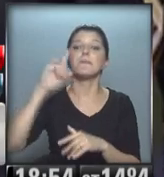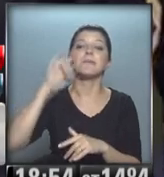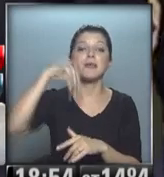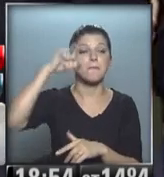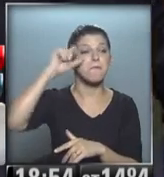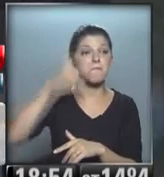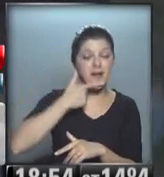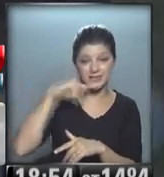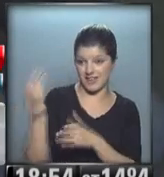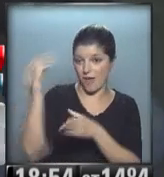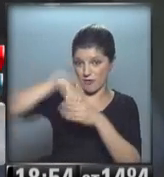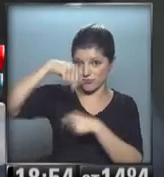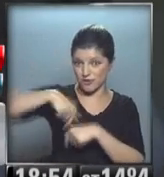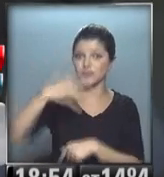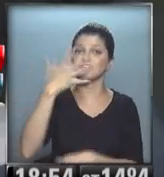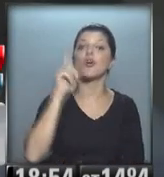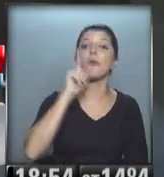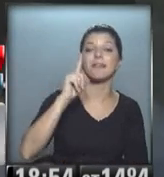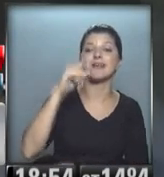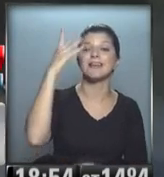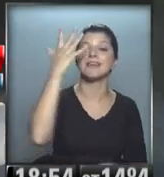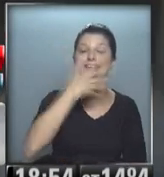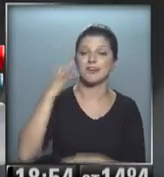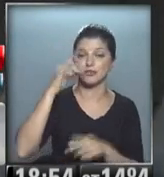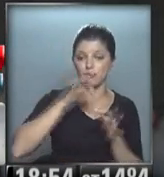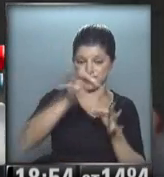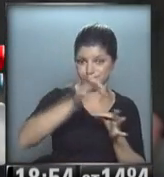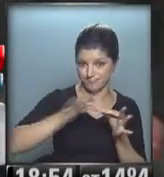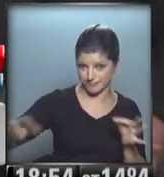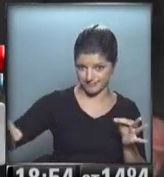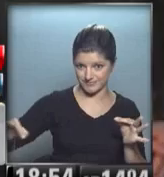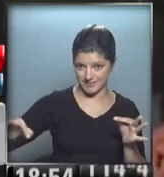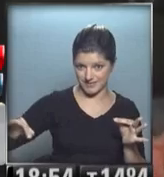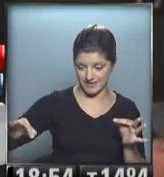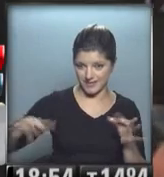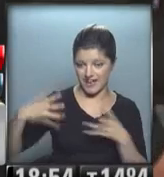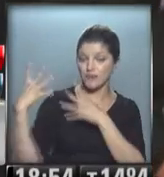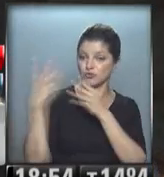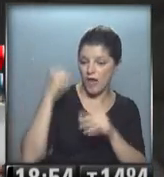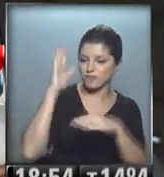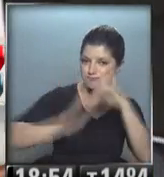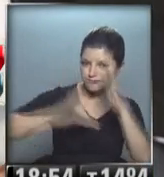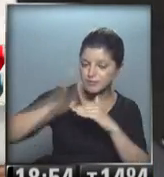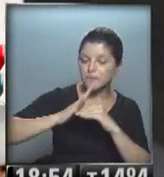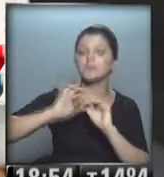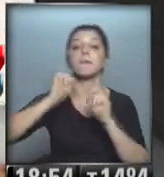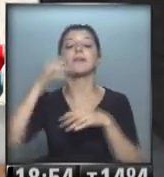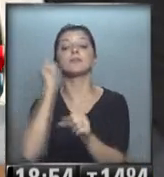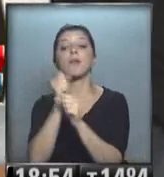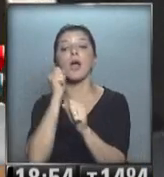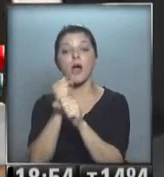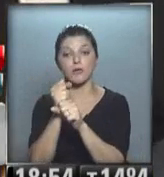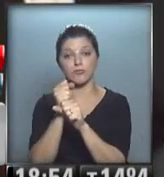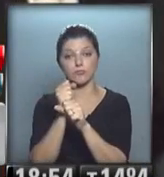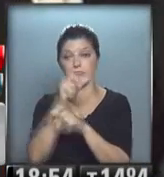en la construcción de estos más de 5.500 metros cuadrados de planta. Trabajaron también muchos